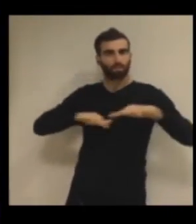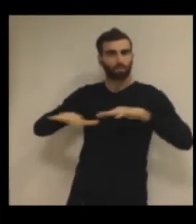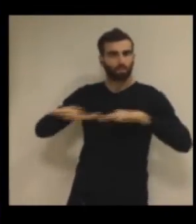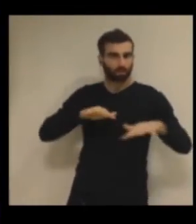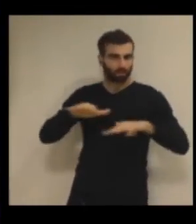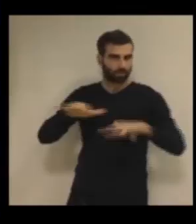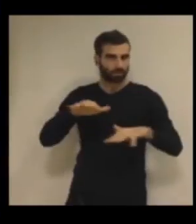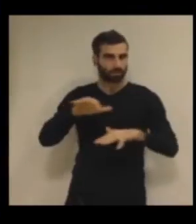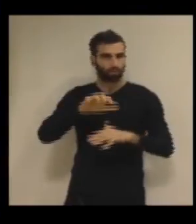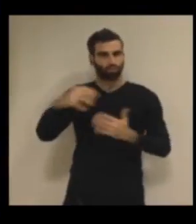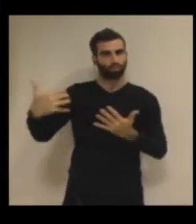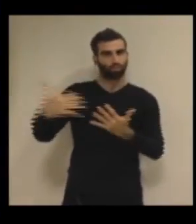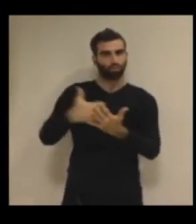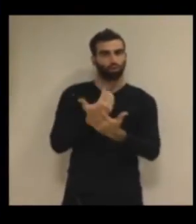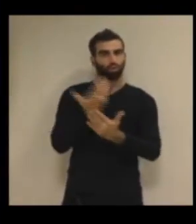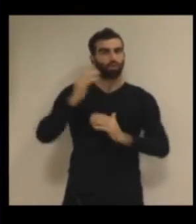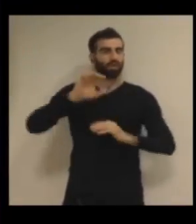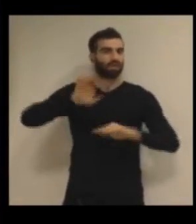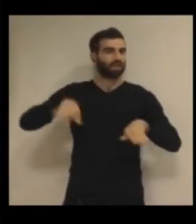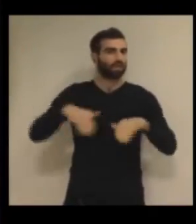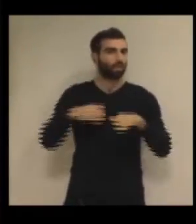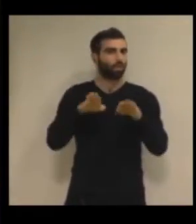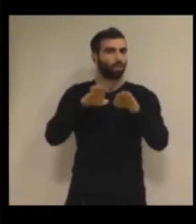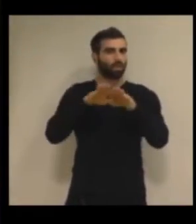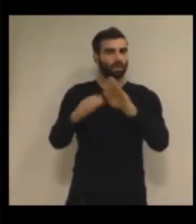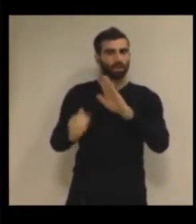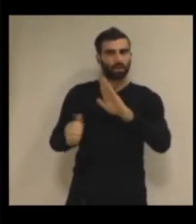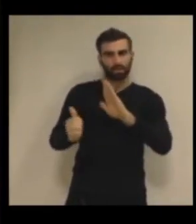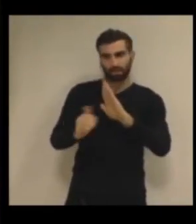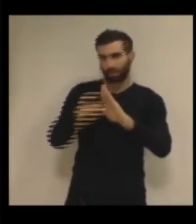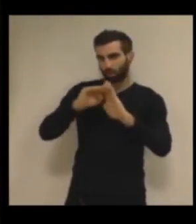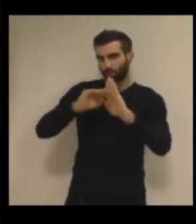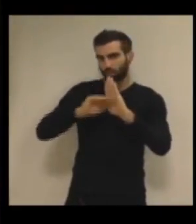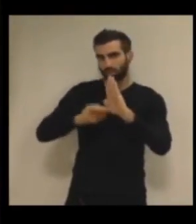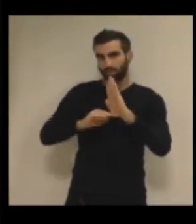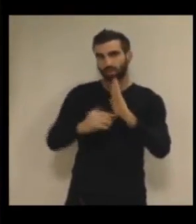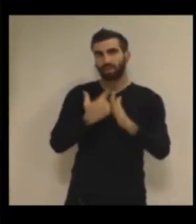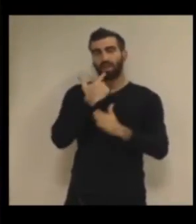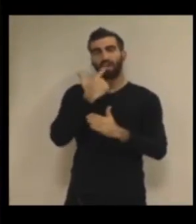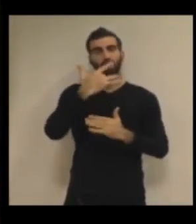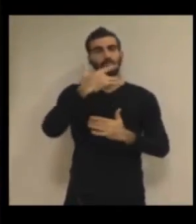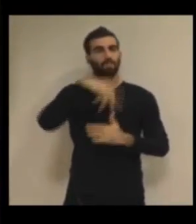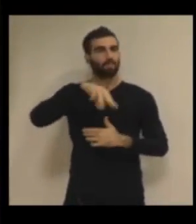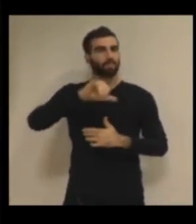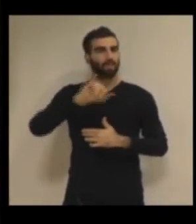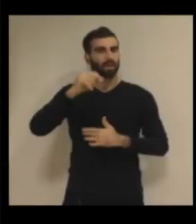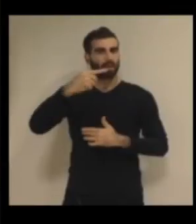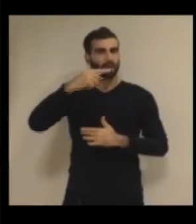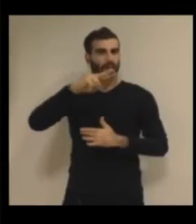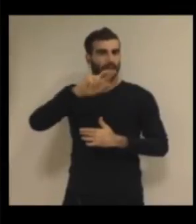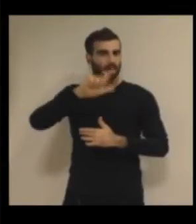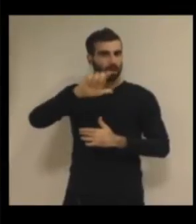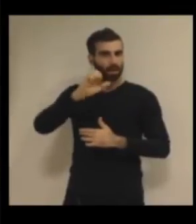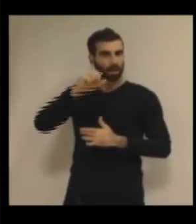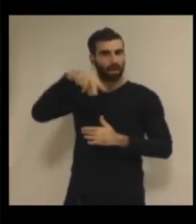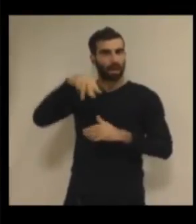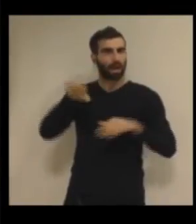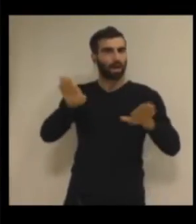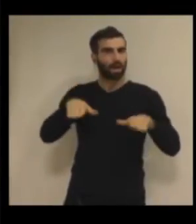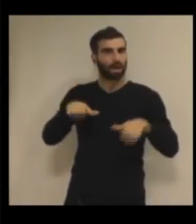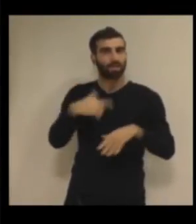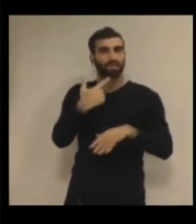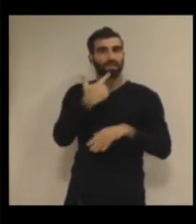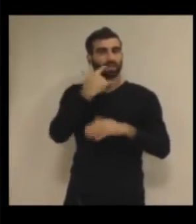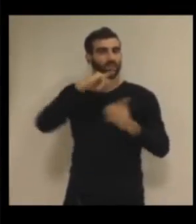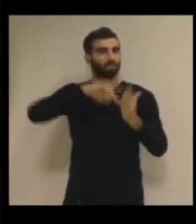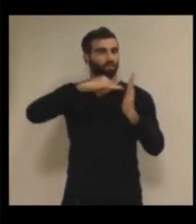en igualdad de condiciones. Miguel Ángel, ¿nos podrías hablar de qué posibilidades nos ofrece el proyecto en su